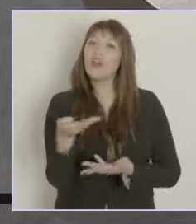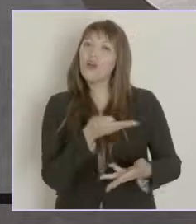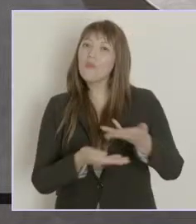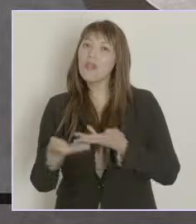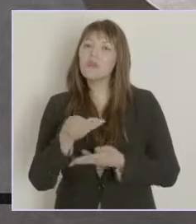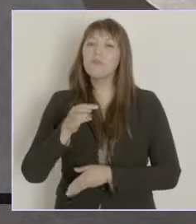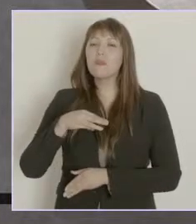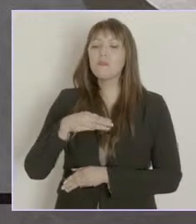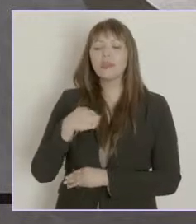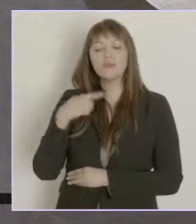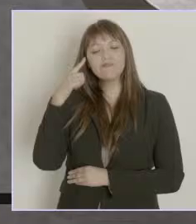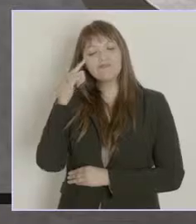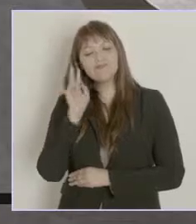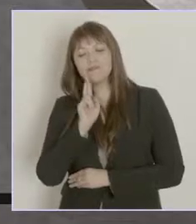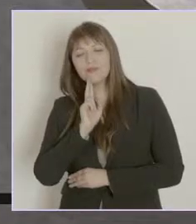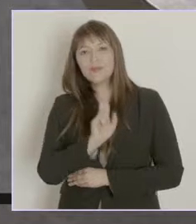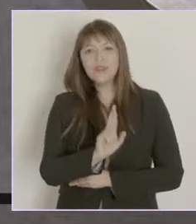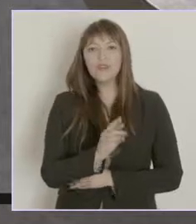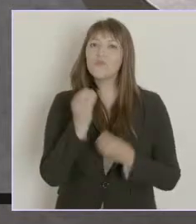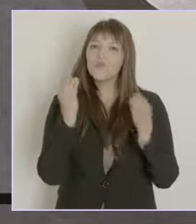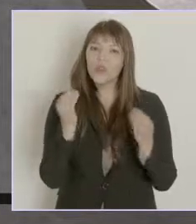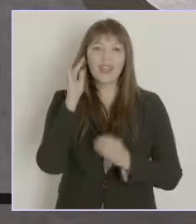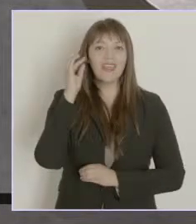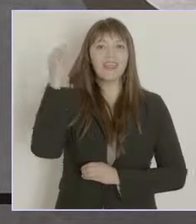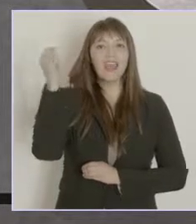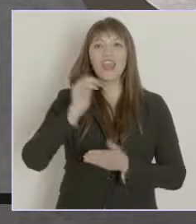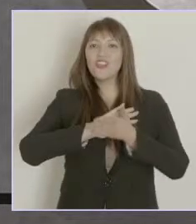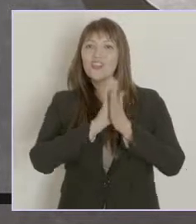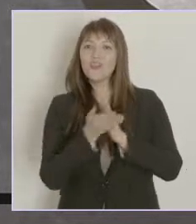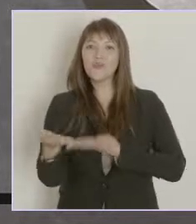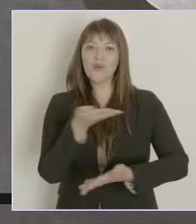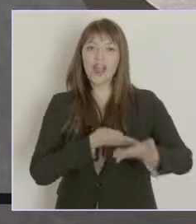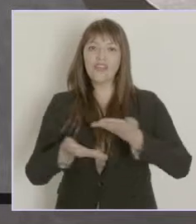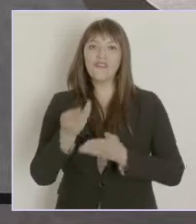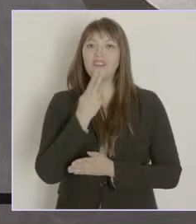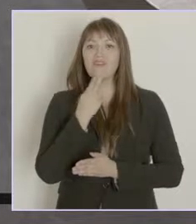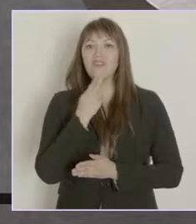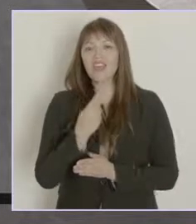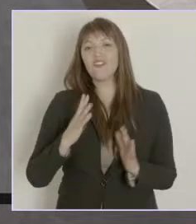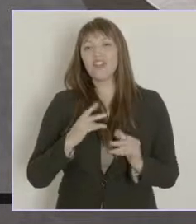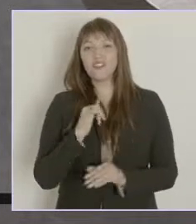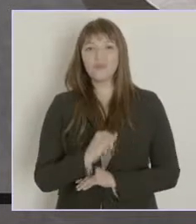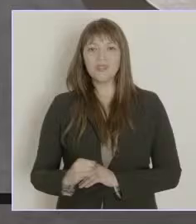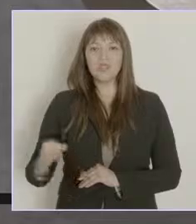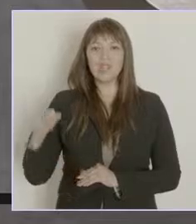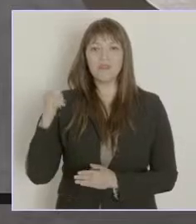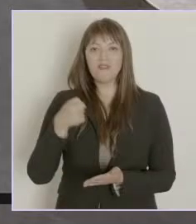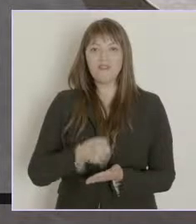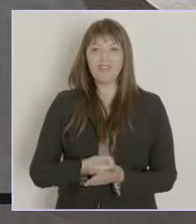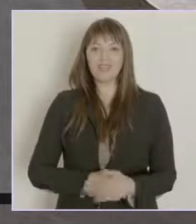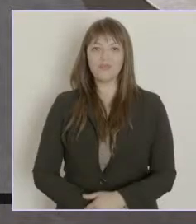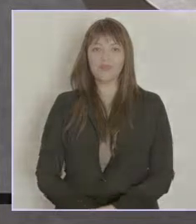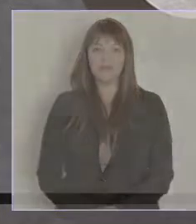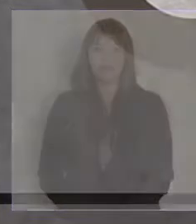si lo compartimos?». Y la mamá respondió: «Buena idea». Y todos compartieron y vivieron felices por